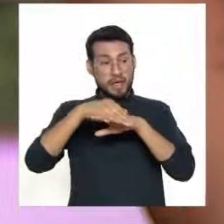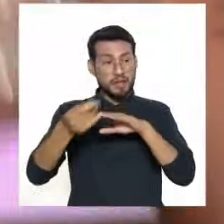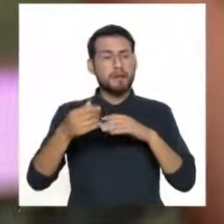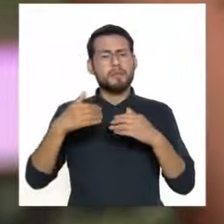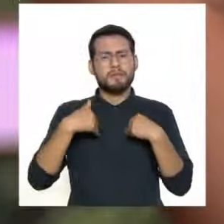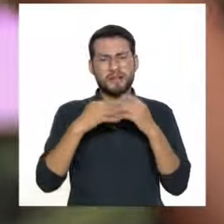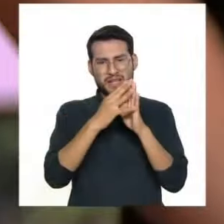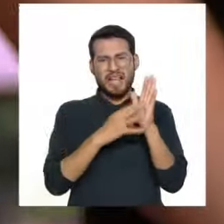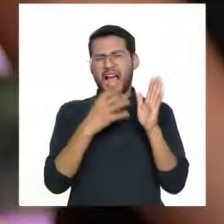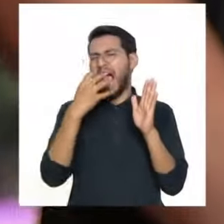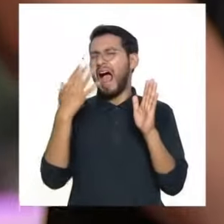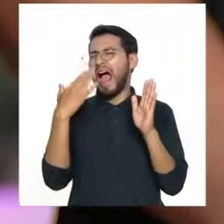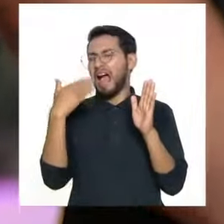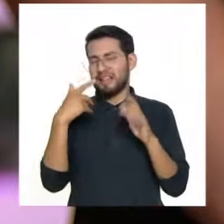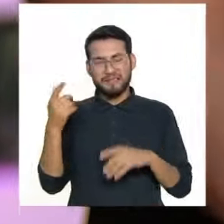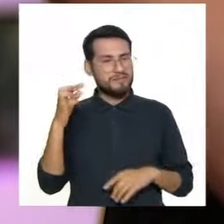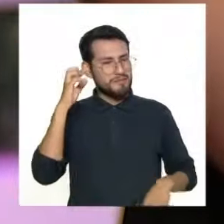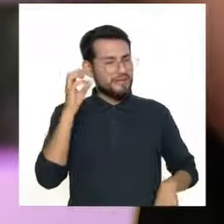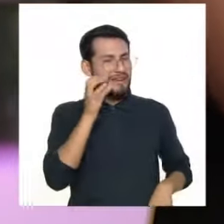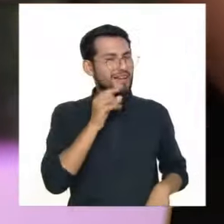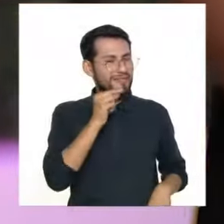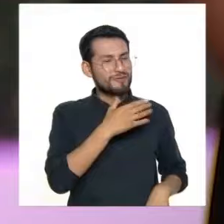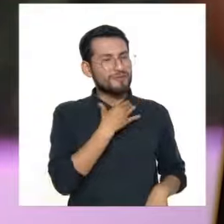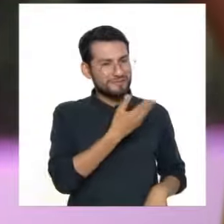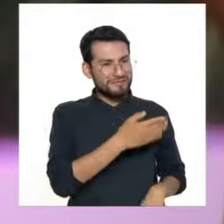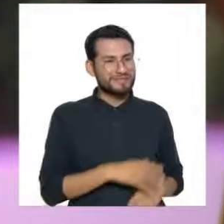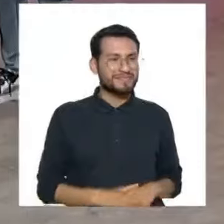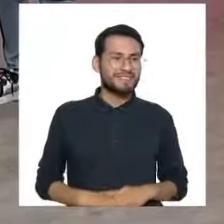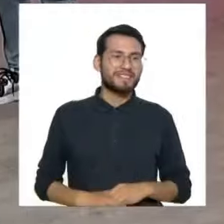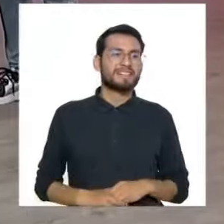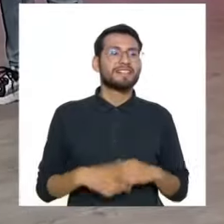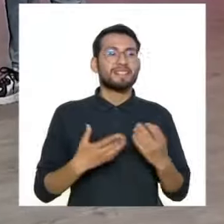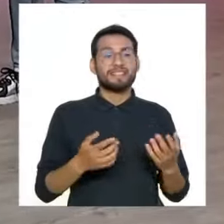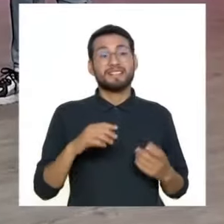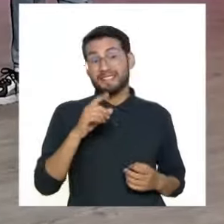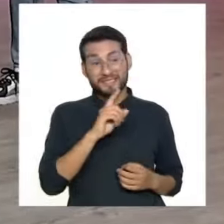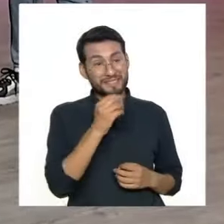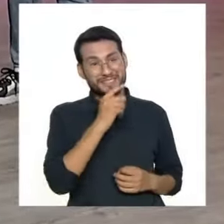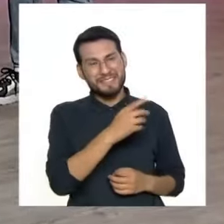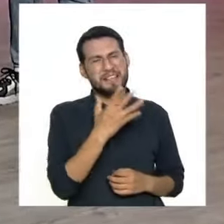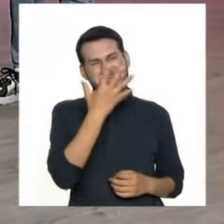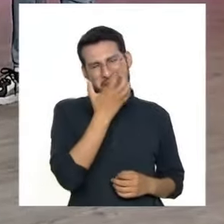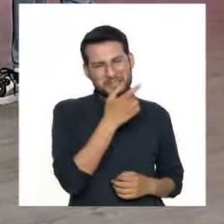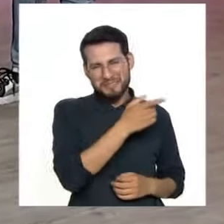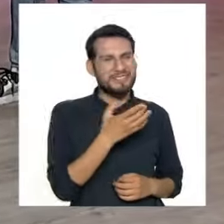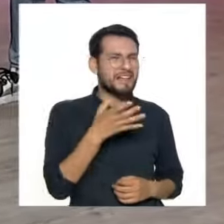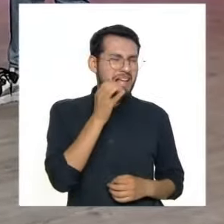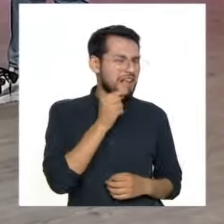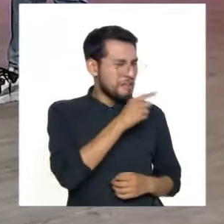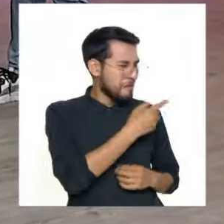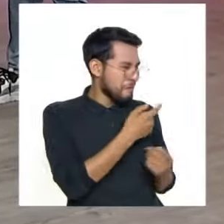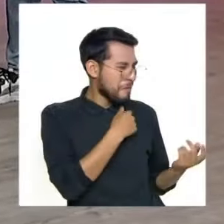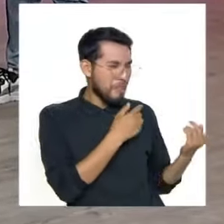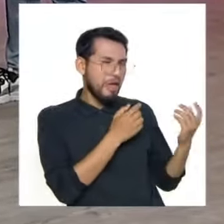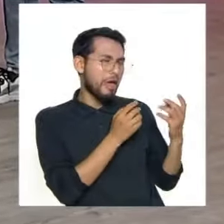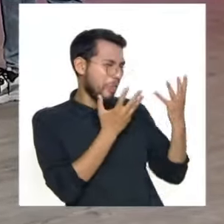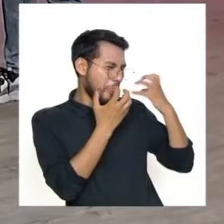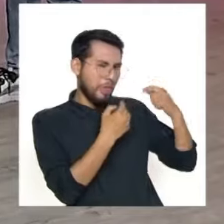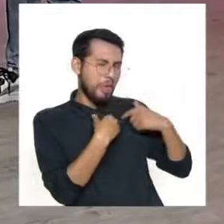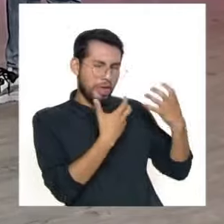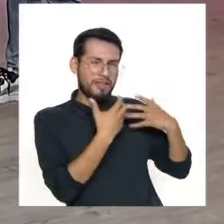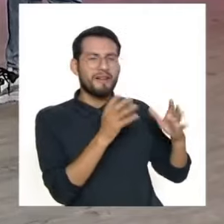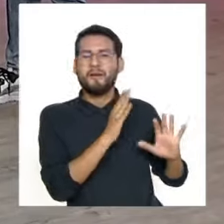todo y vena porque yo sé que chistopher le gusta picante como sabrás si no si no lo come y se resiente al día siguiente no me habla ent yo